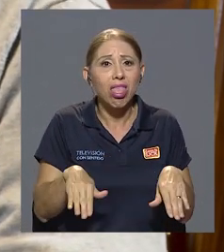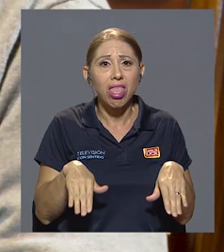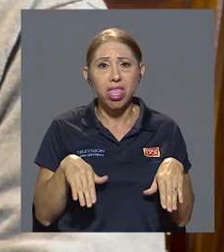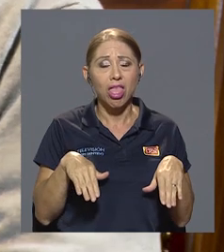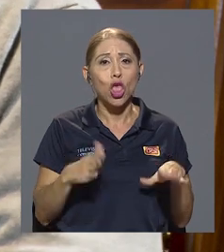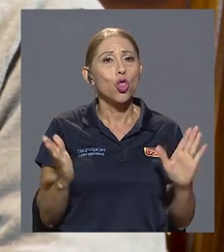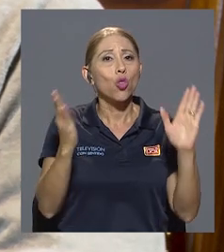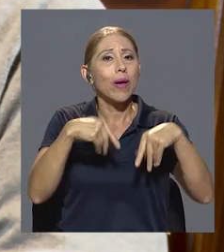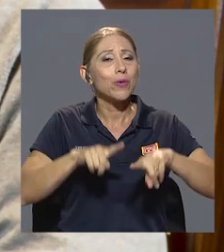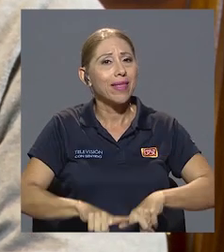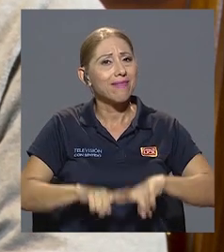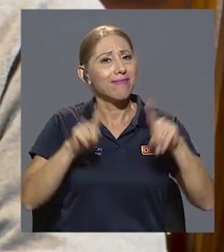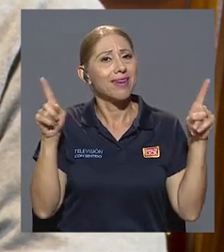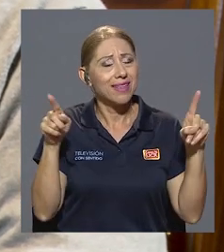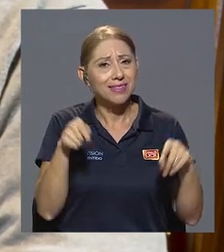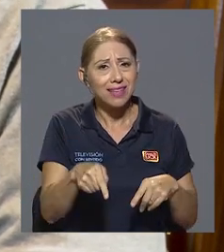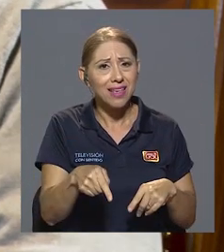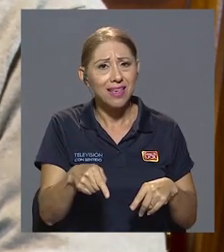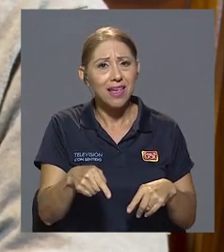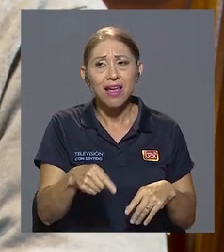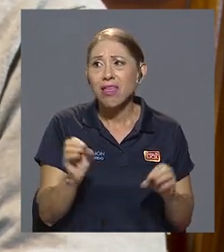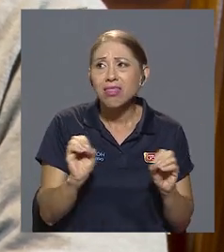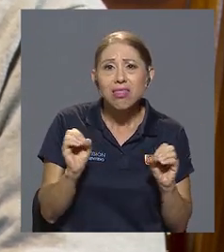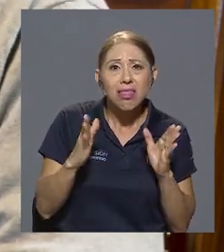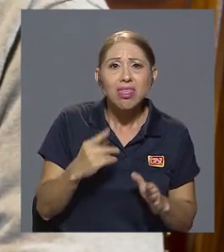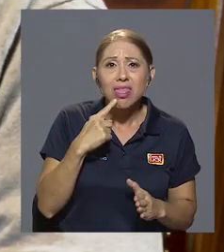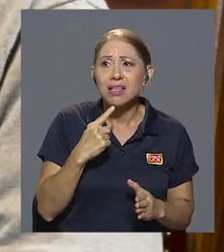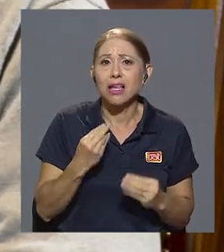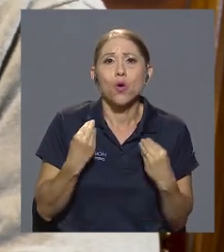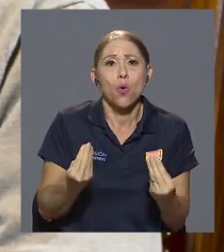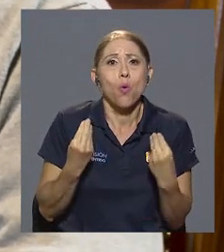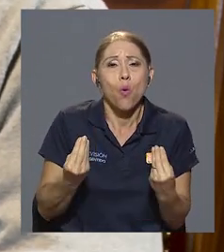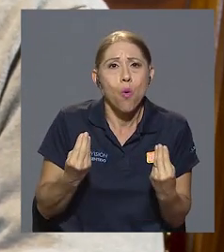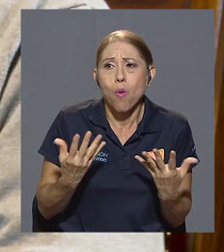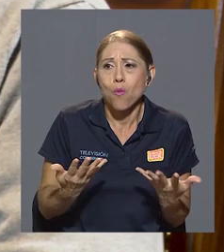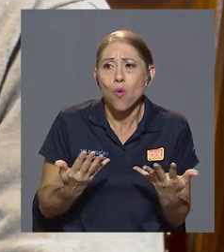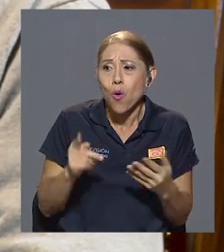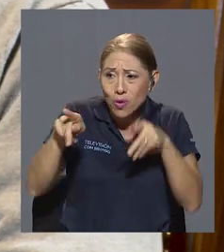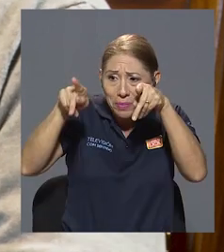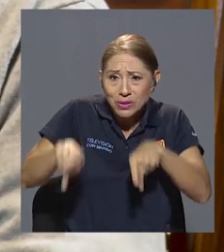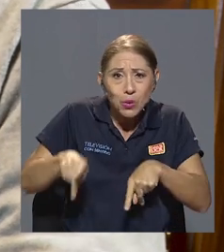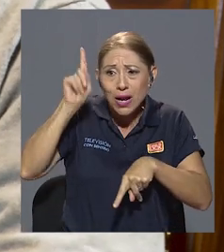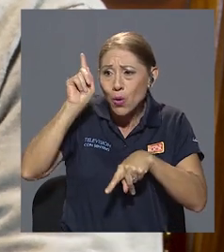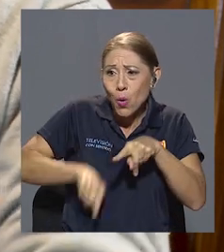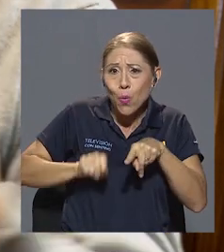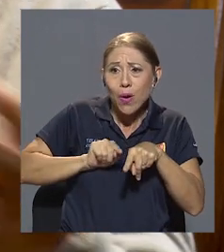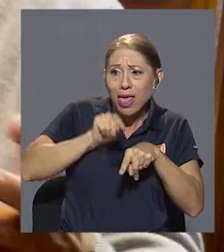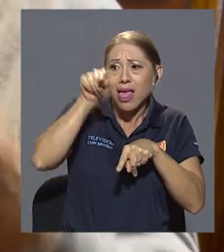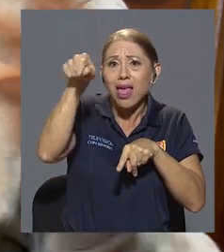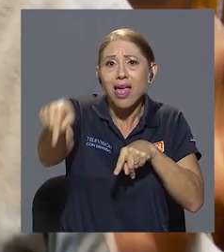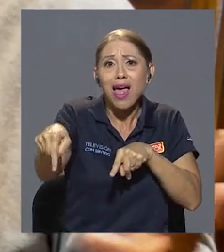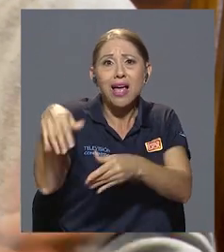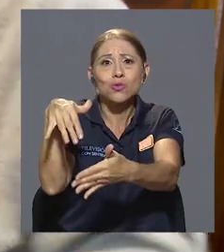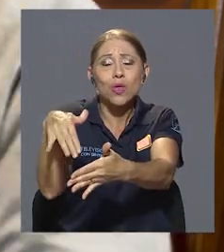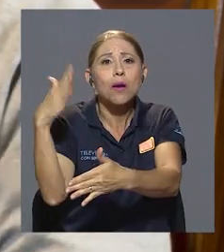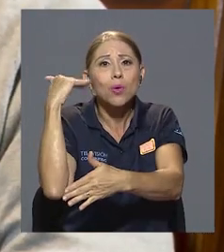sobre el terreno es decir bueno no es posible que alguien no pueda ir a estudiar sencillamente porque el